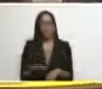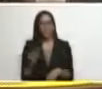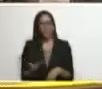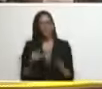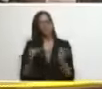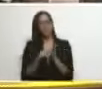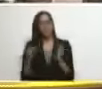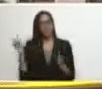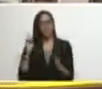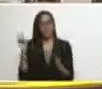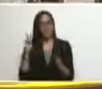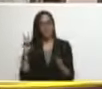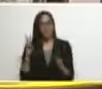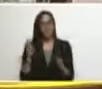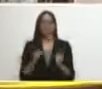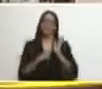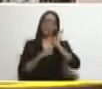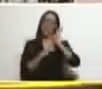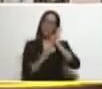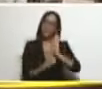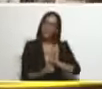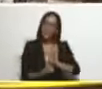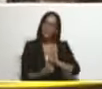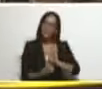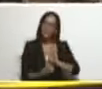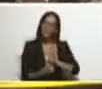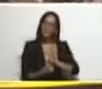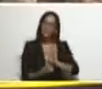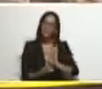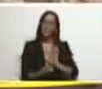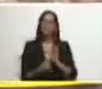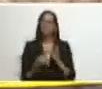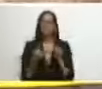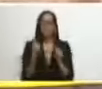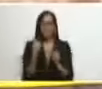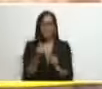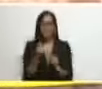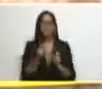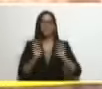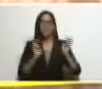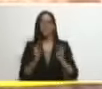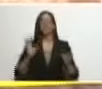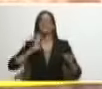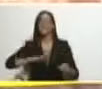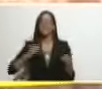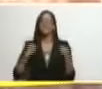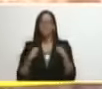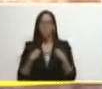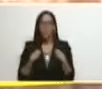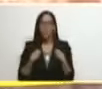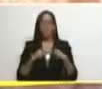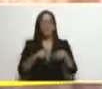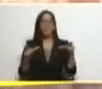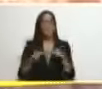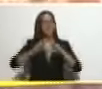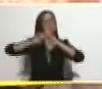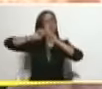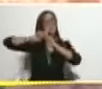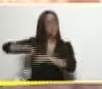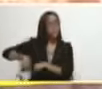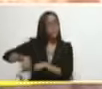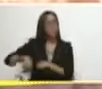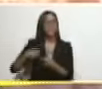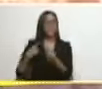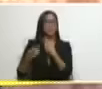donde Venezuela deja claro que es la controversia está viva, que el laudo arbitral es nulo, es cosa